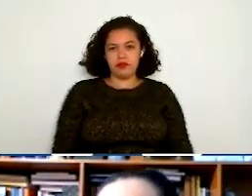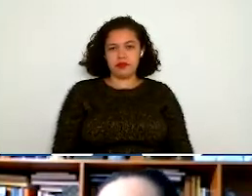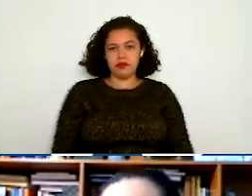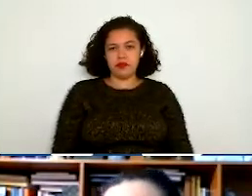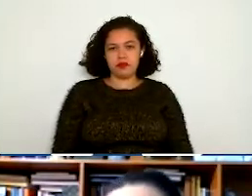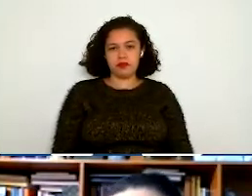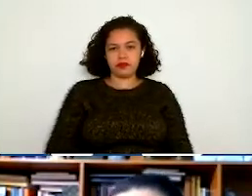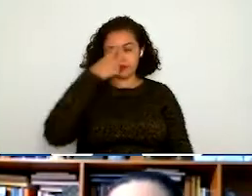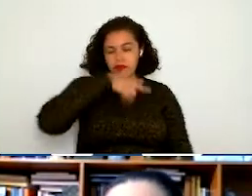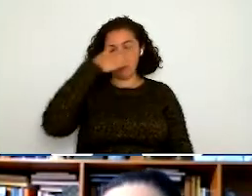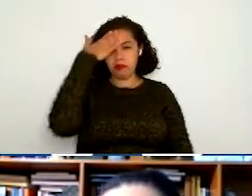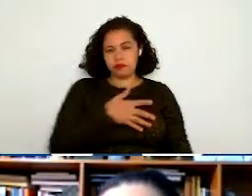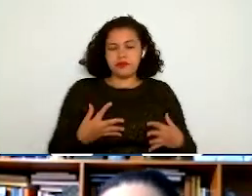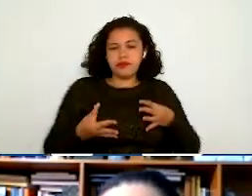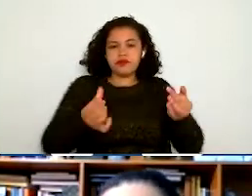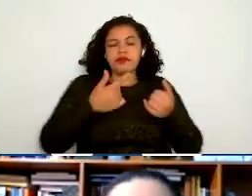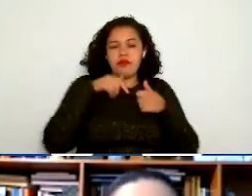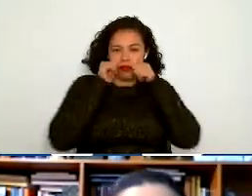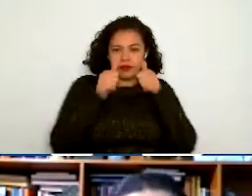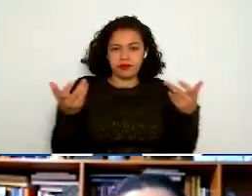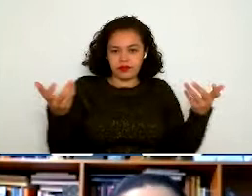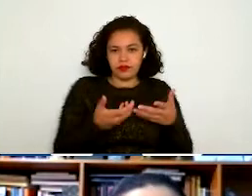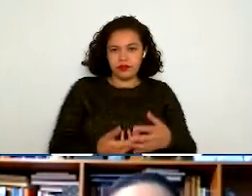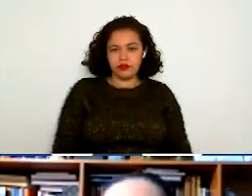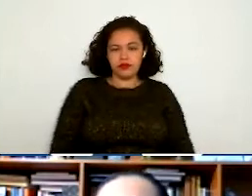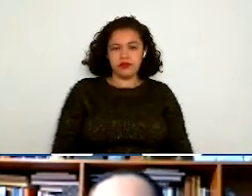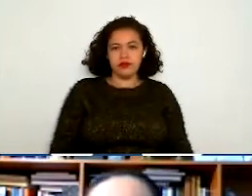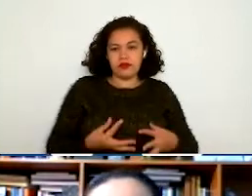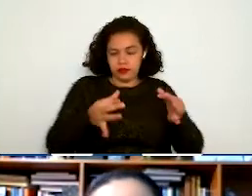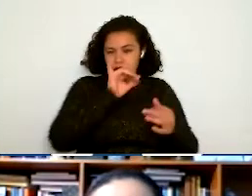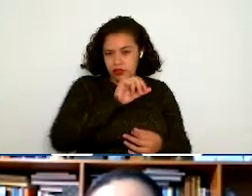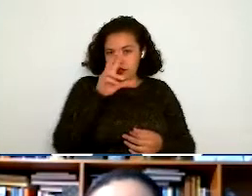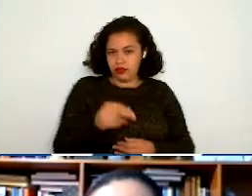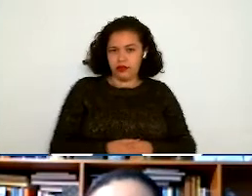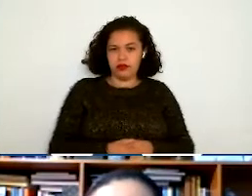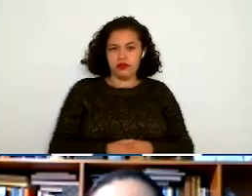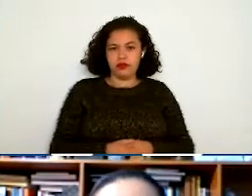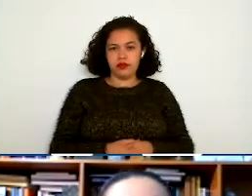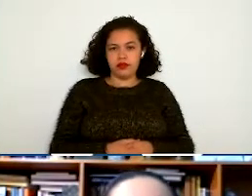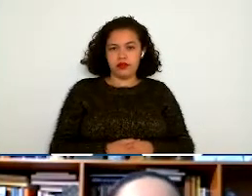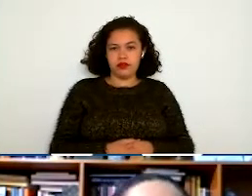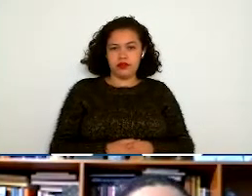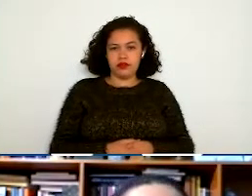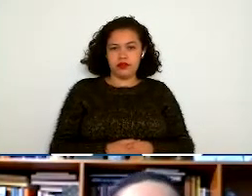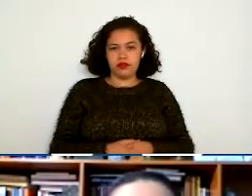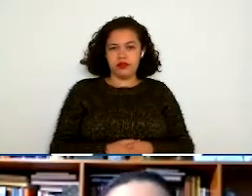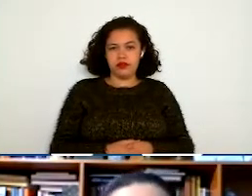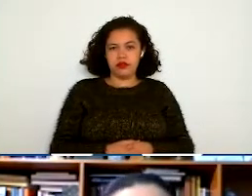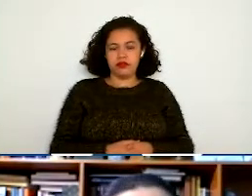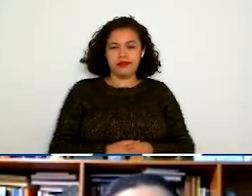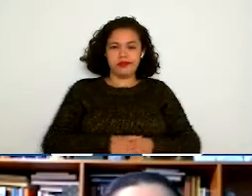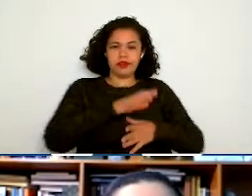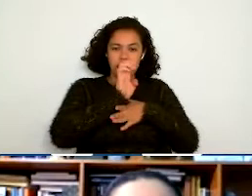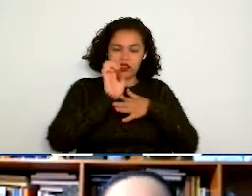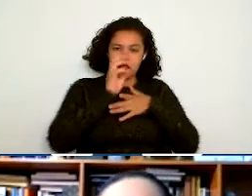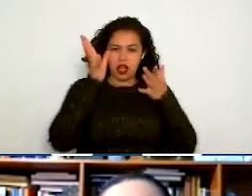calidad o la atención que le brindé fue de calidad o no fue de calidad. Entonces se explora